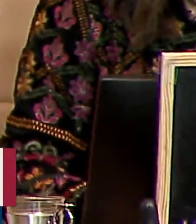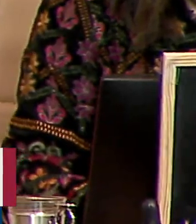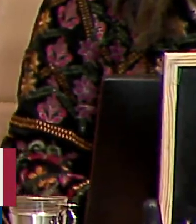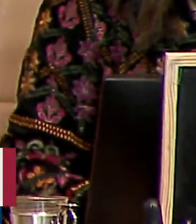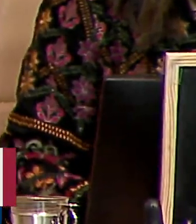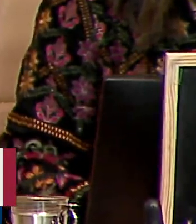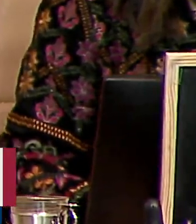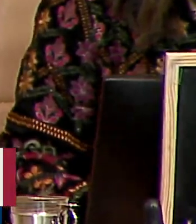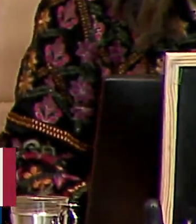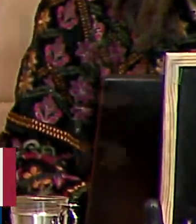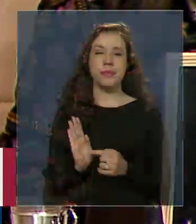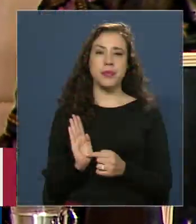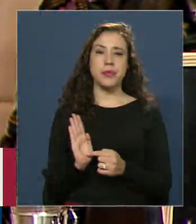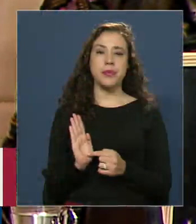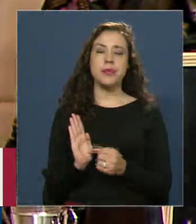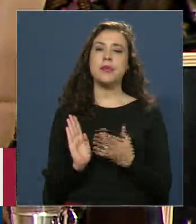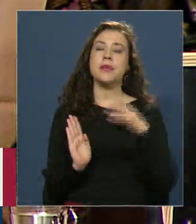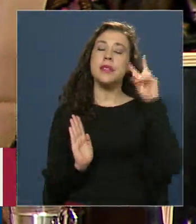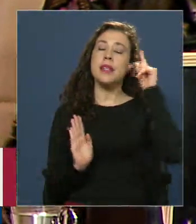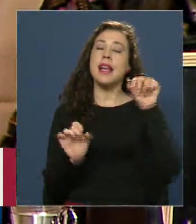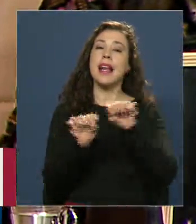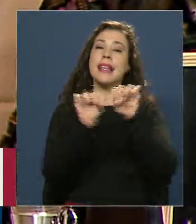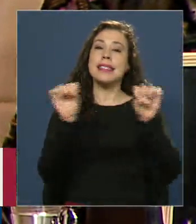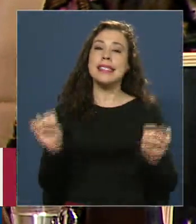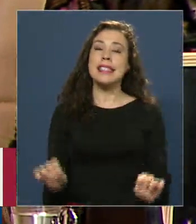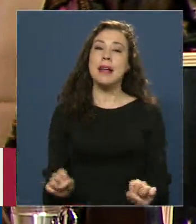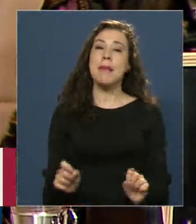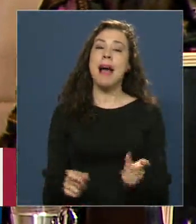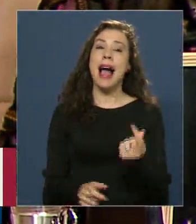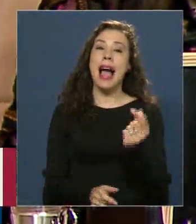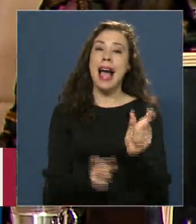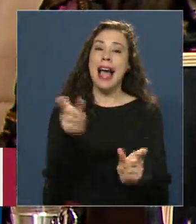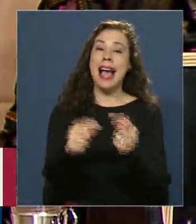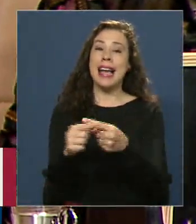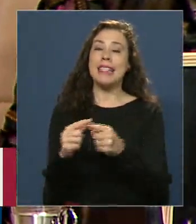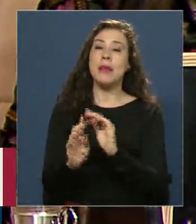del proyecto de ley es crear el sistema de clase media protegida